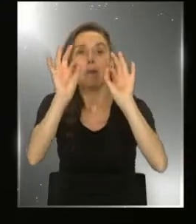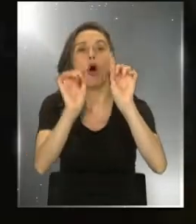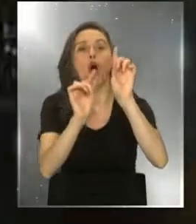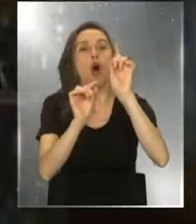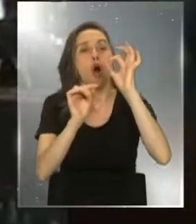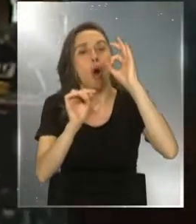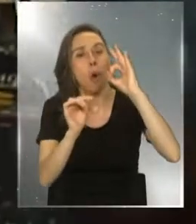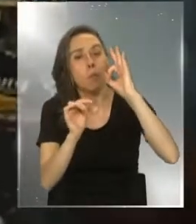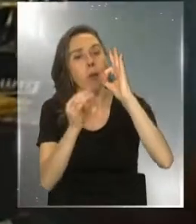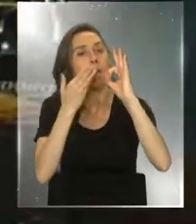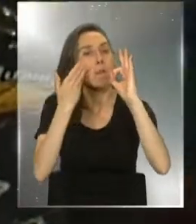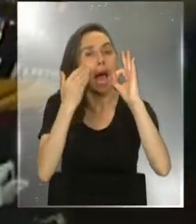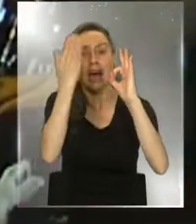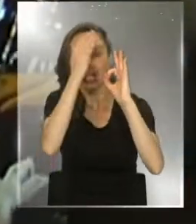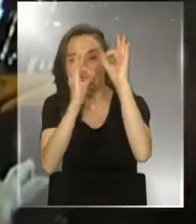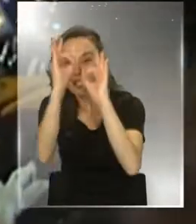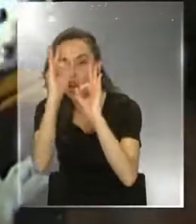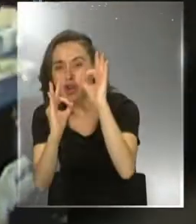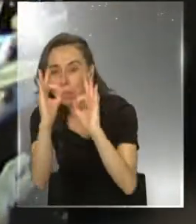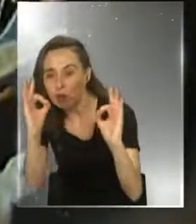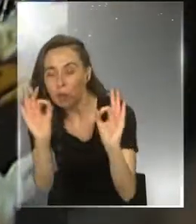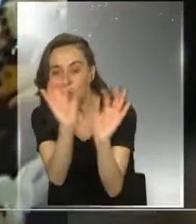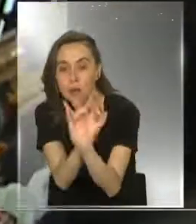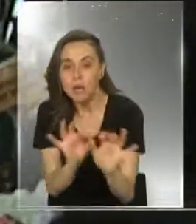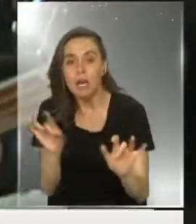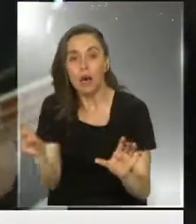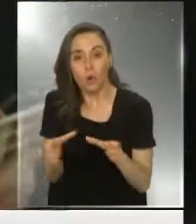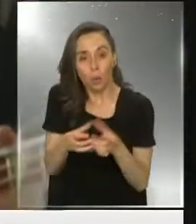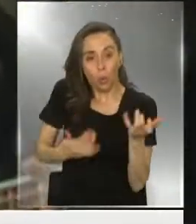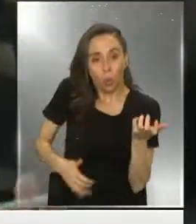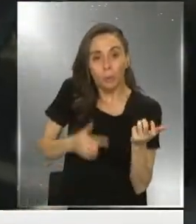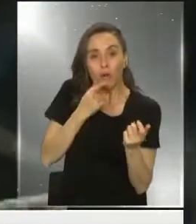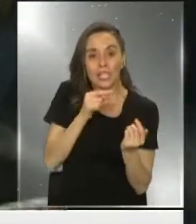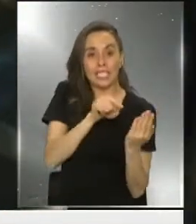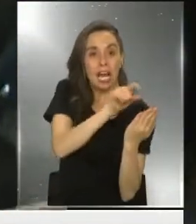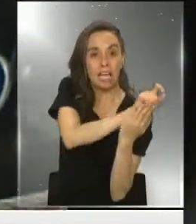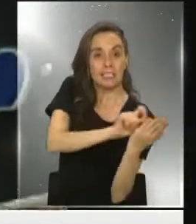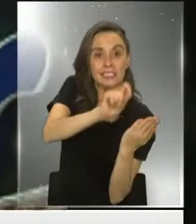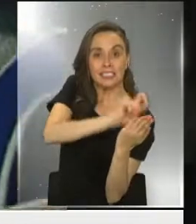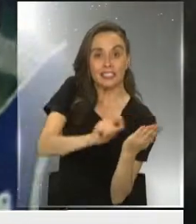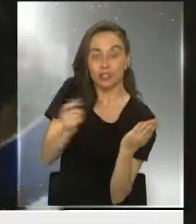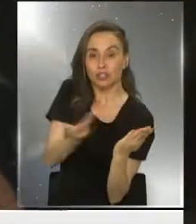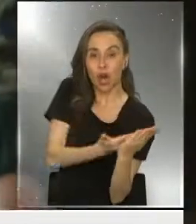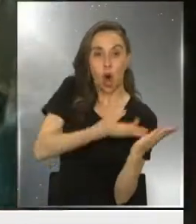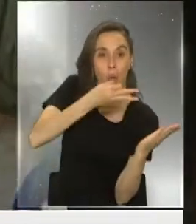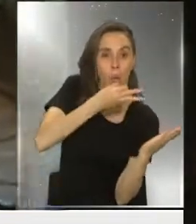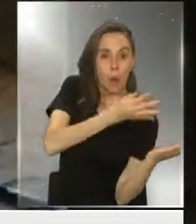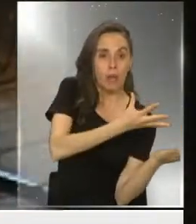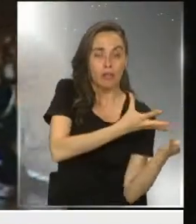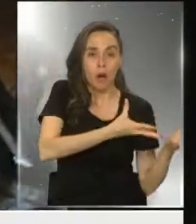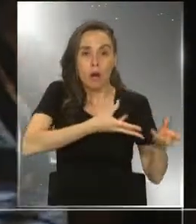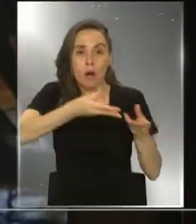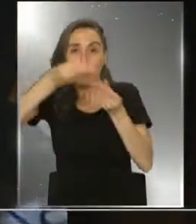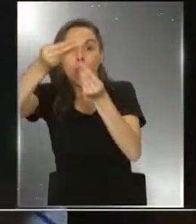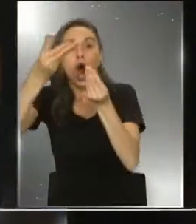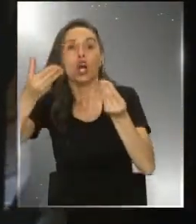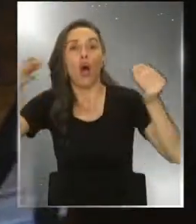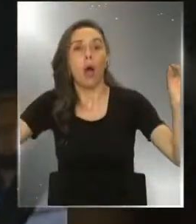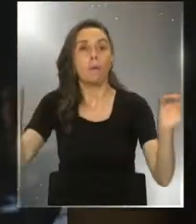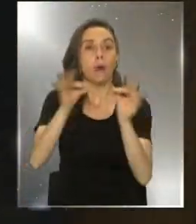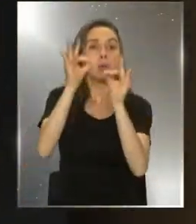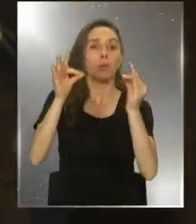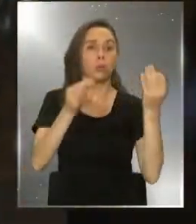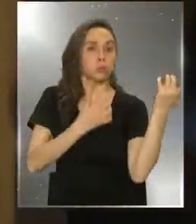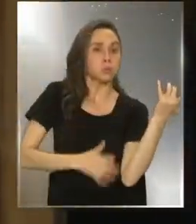como banda en general de hacer un proyecto como este? Adaptar todo este cuento a un trabajo sinfónico no era fácil,